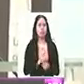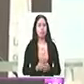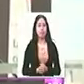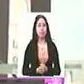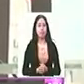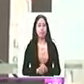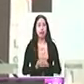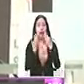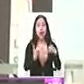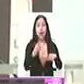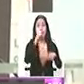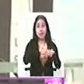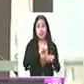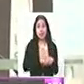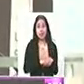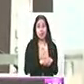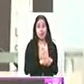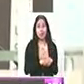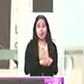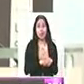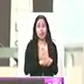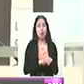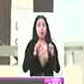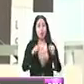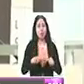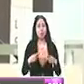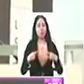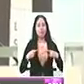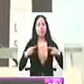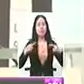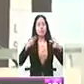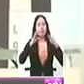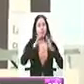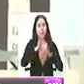el cual podemos respirar,